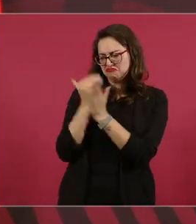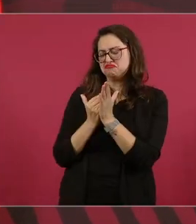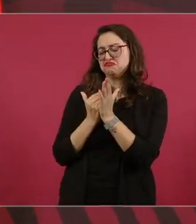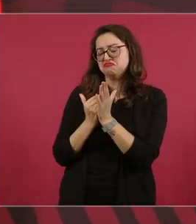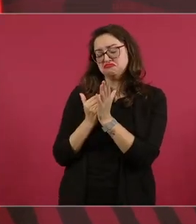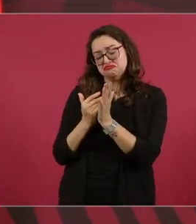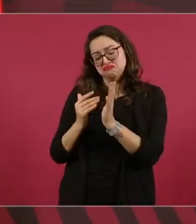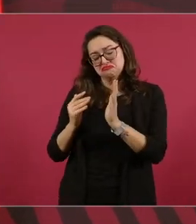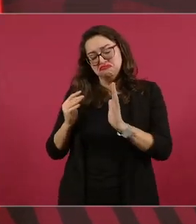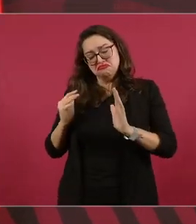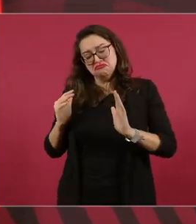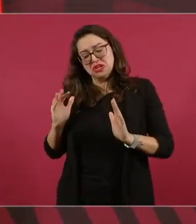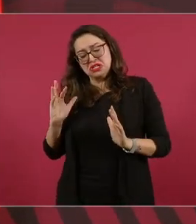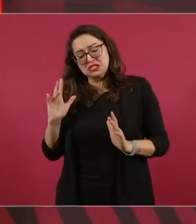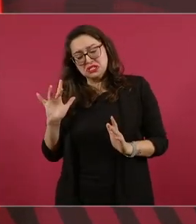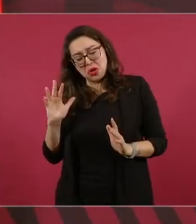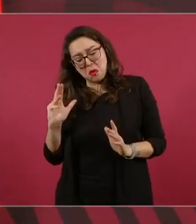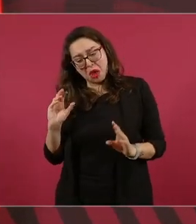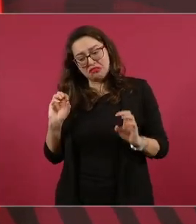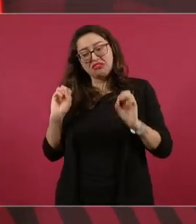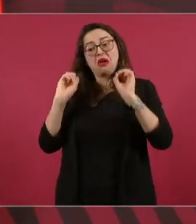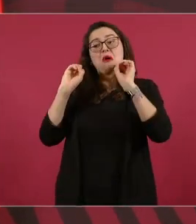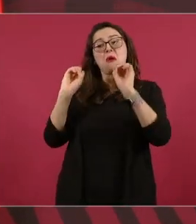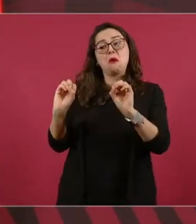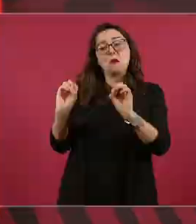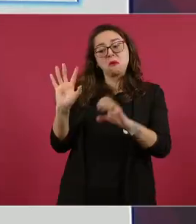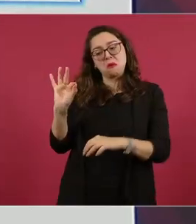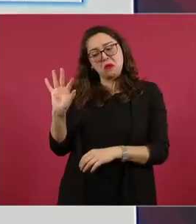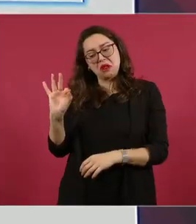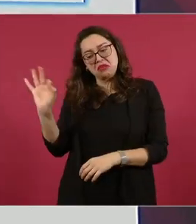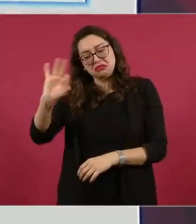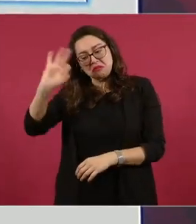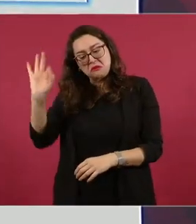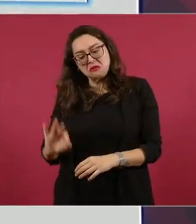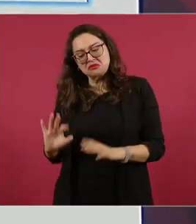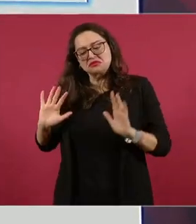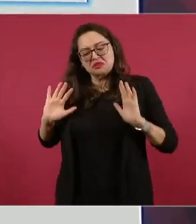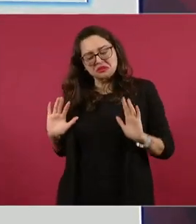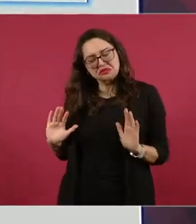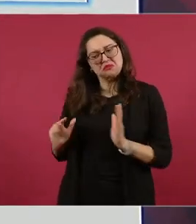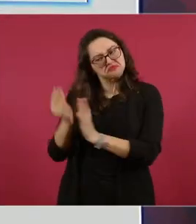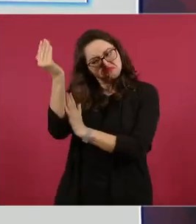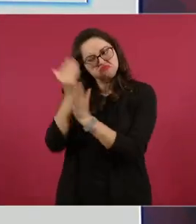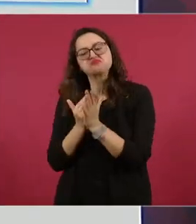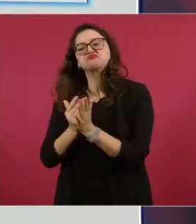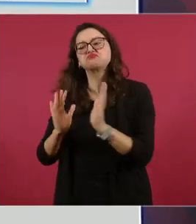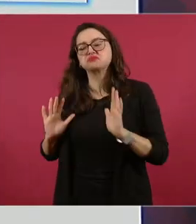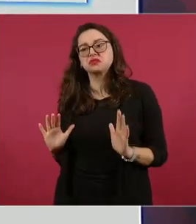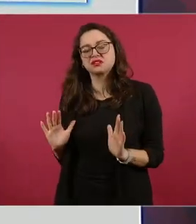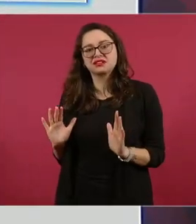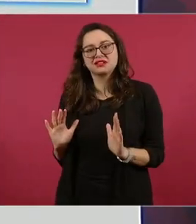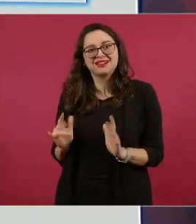le va bien el 50%. Es una gran injusticia.